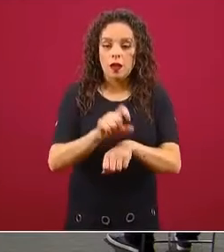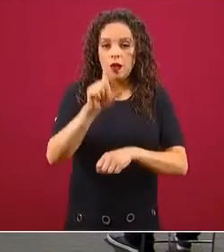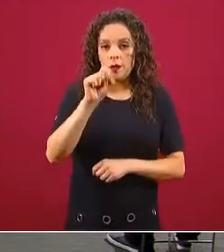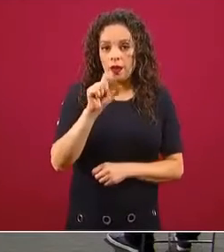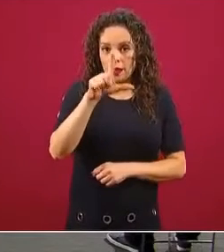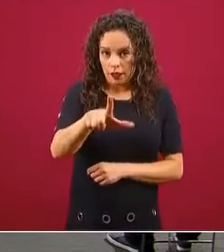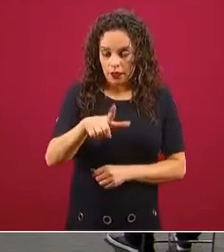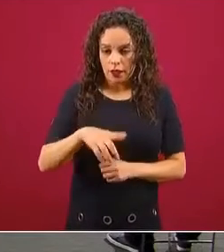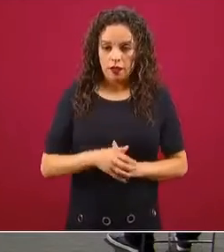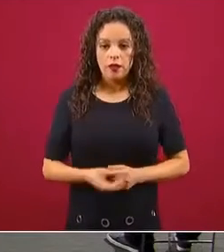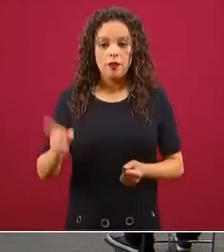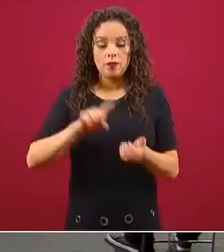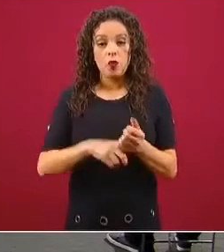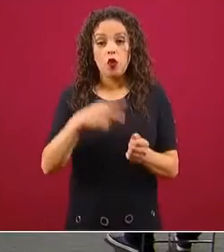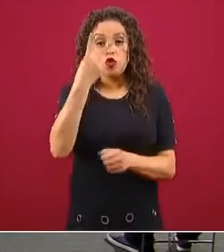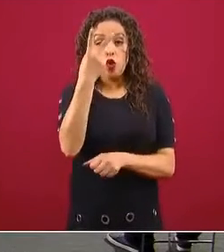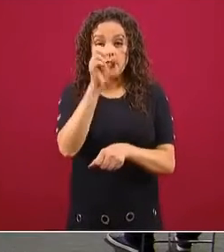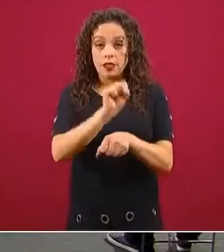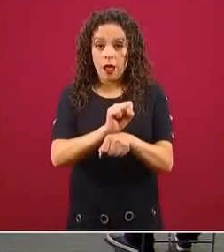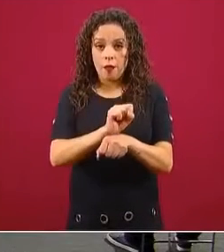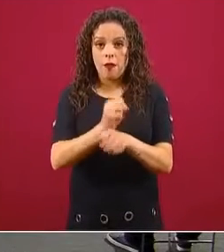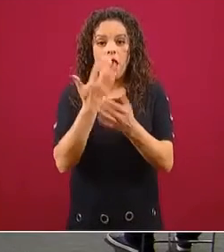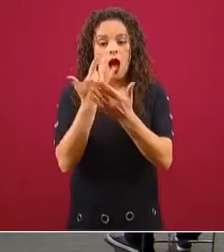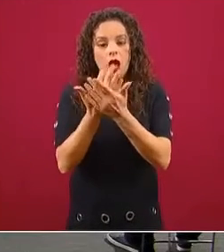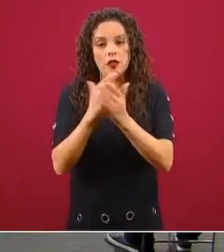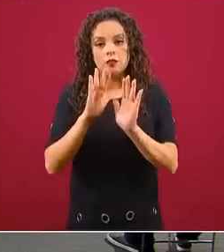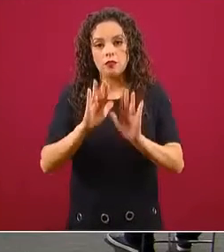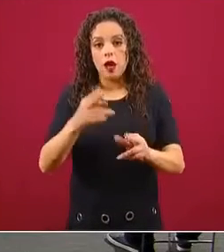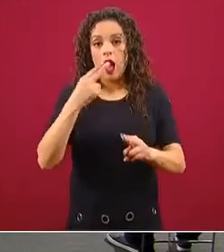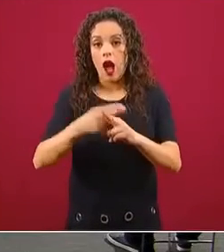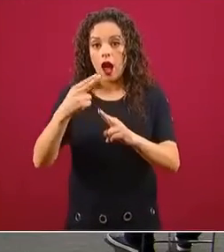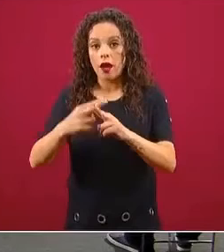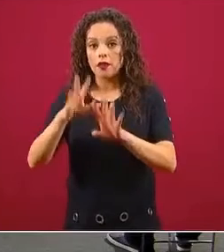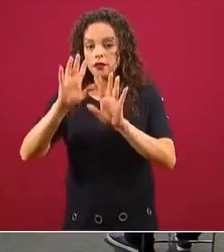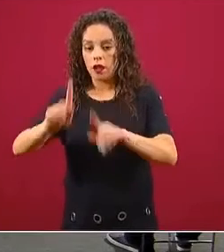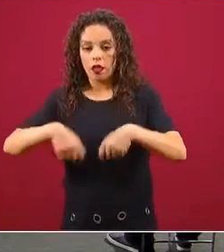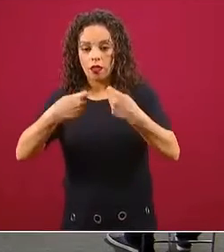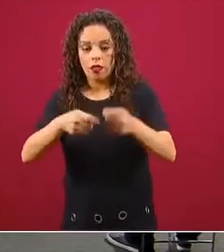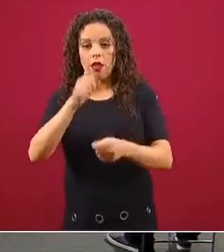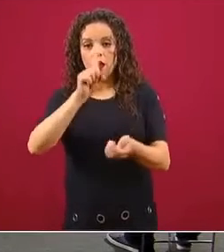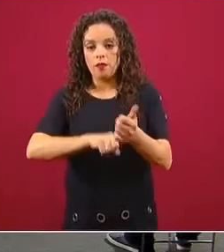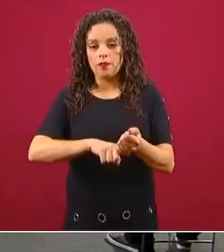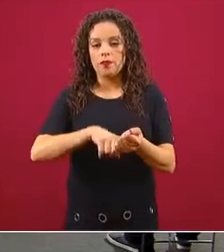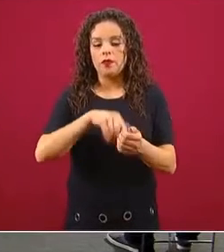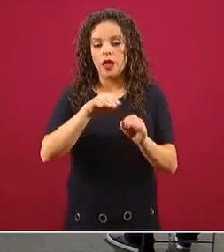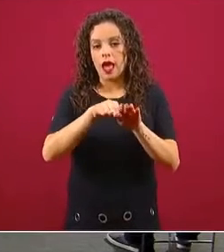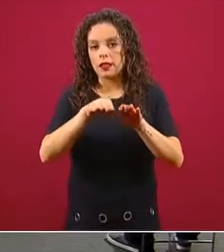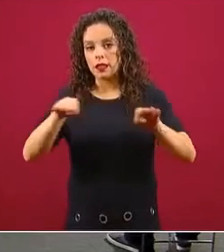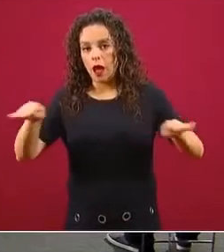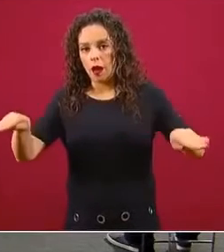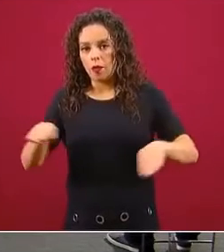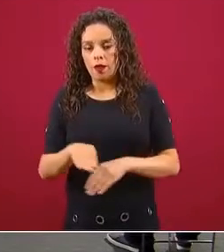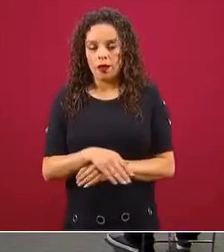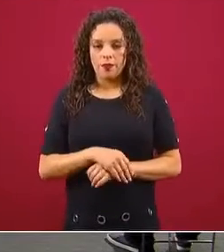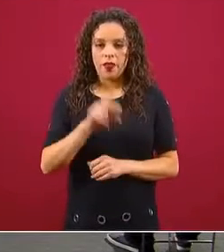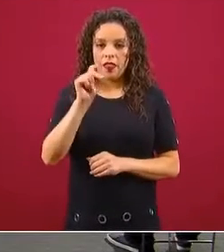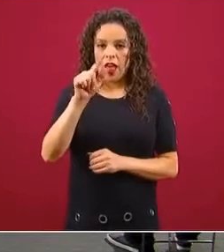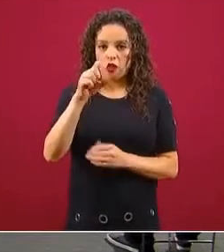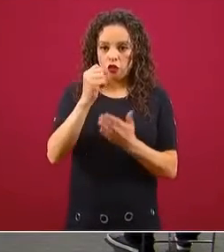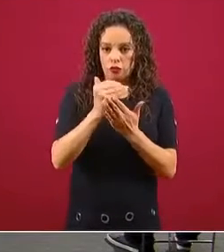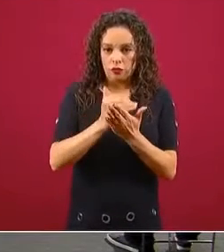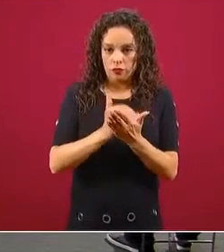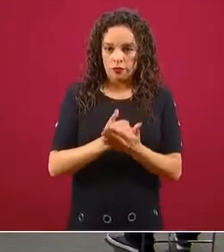2 semanas las dejamos hasta que tenemos datos estables. Los casos recuperados suben,